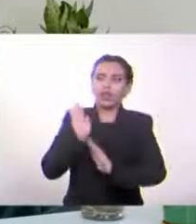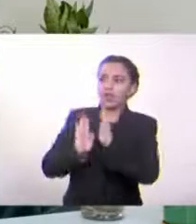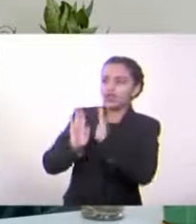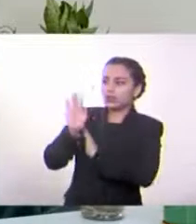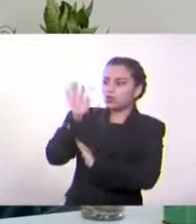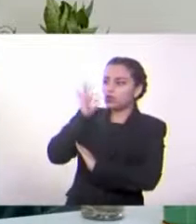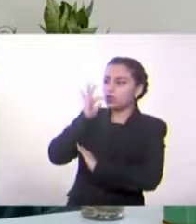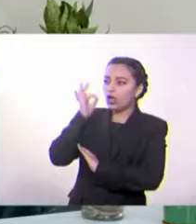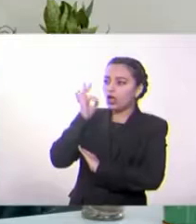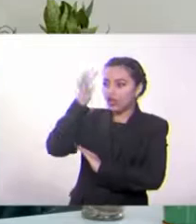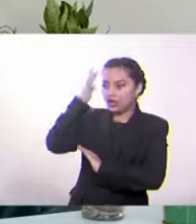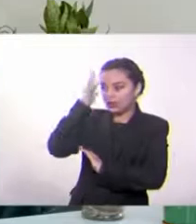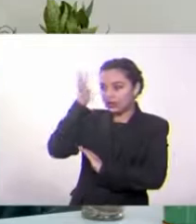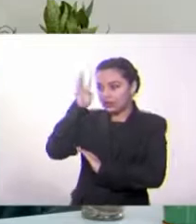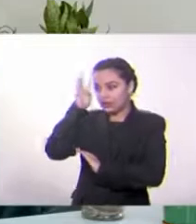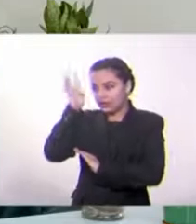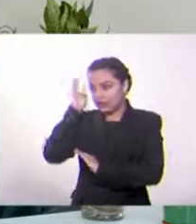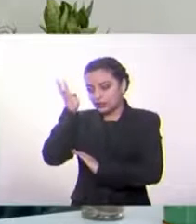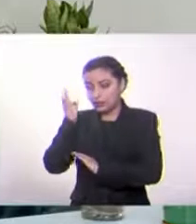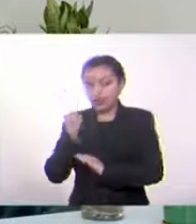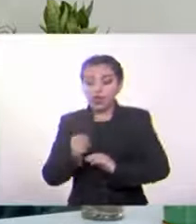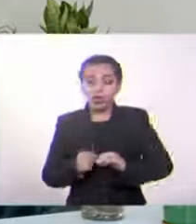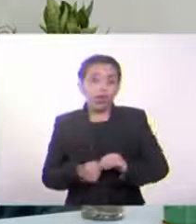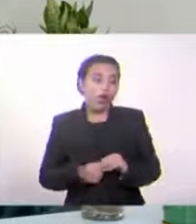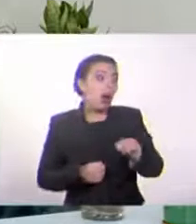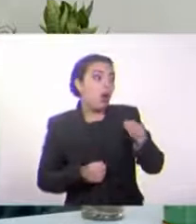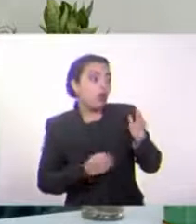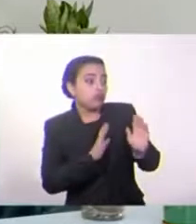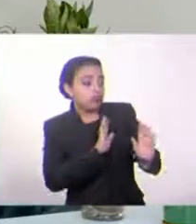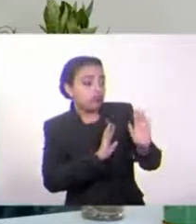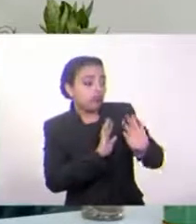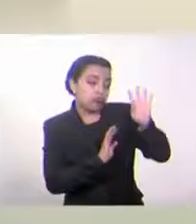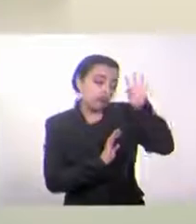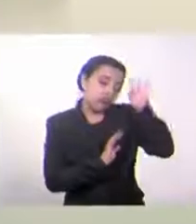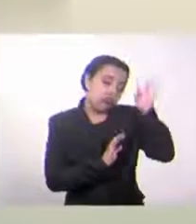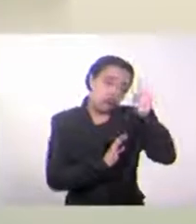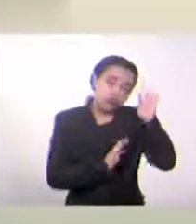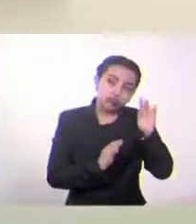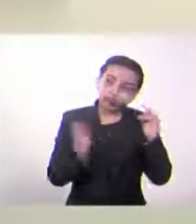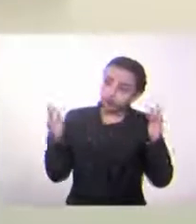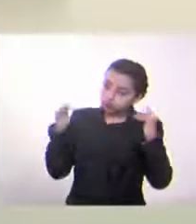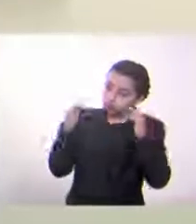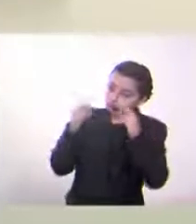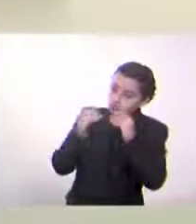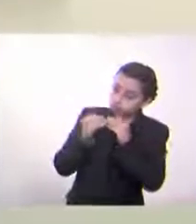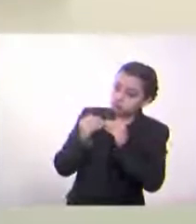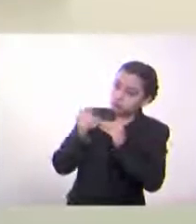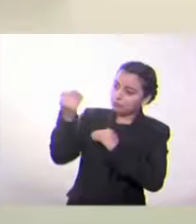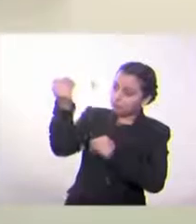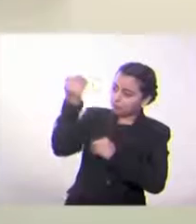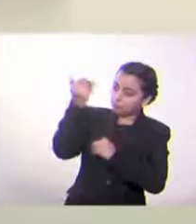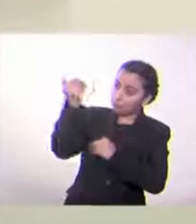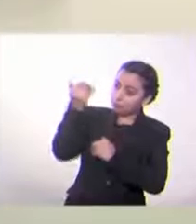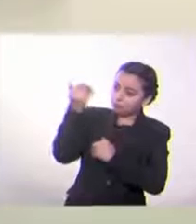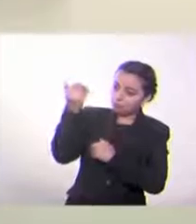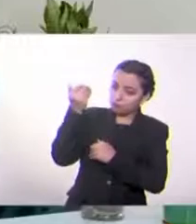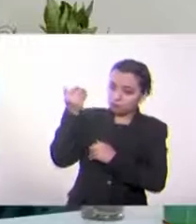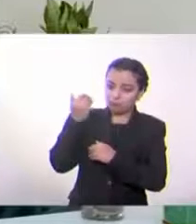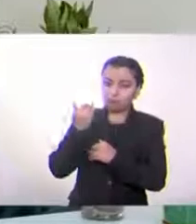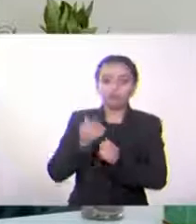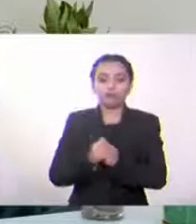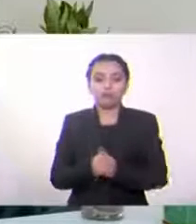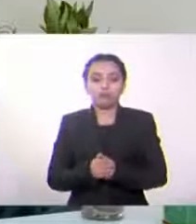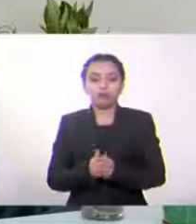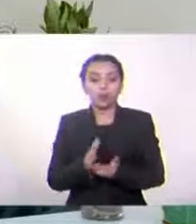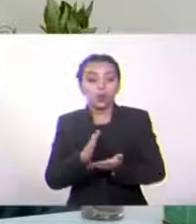han escuchado. Puedes reunirte con ellas y con ellos y que te cuenten esos mitos. Además, comparte este mito de Miguel Ángel